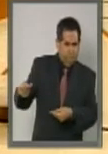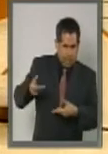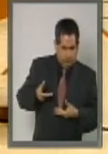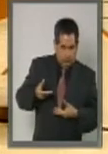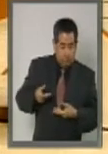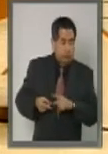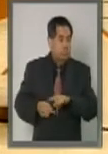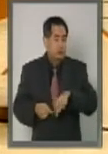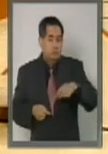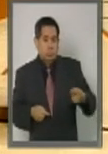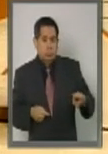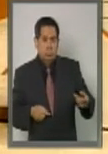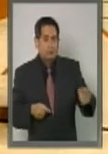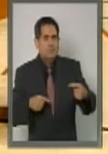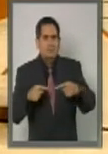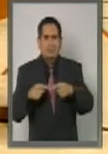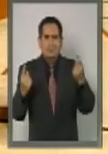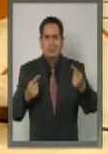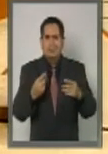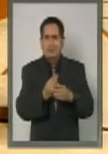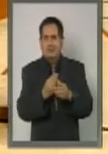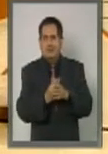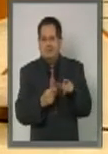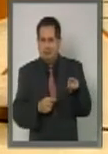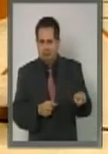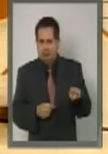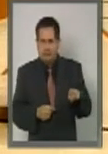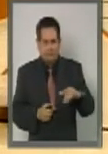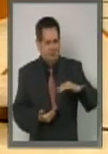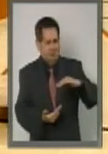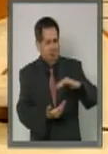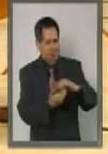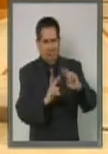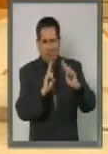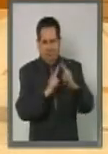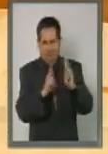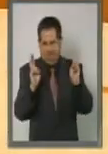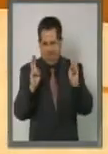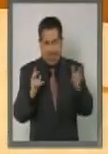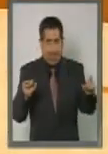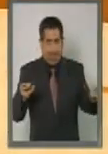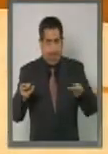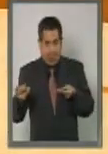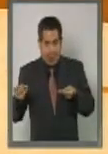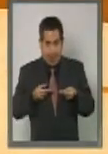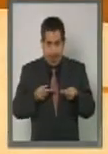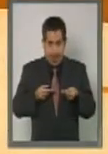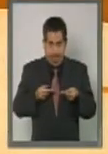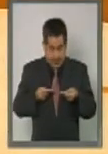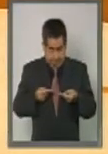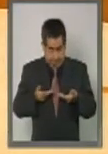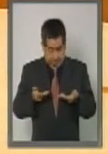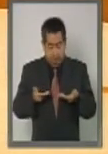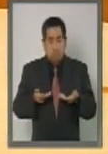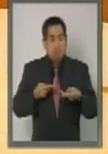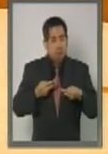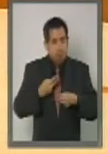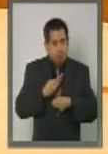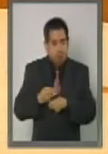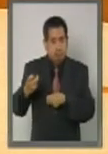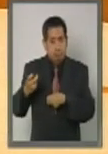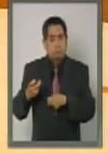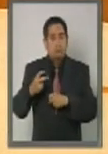como por la oposición representada en la llamada Mesa de la Unidad, para invitar a México a participar